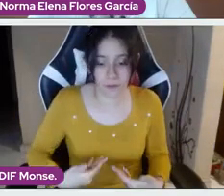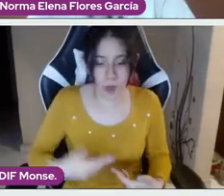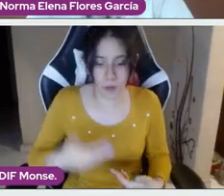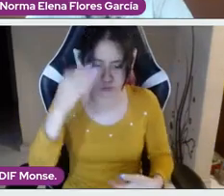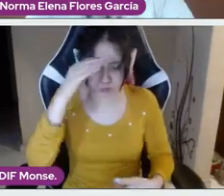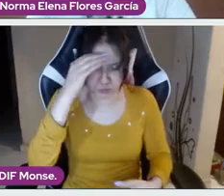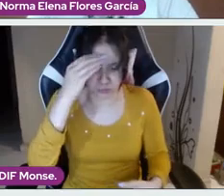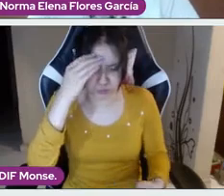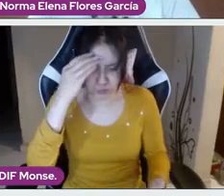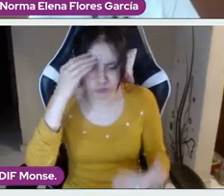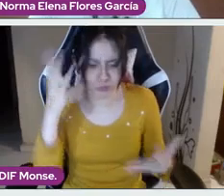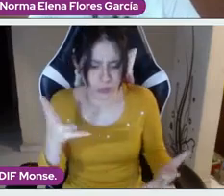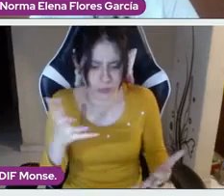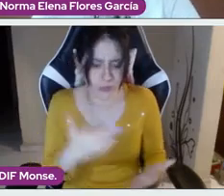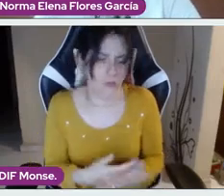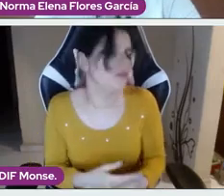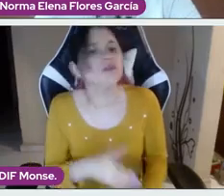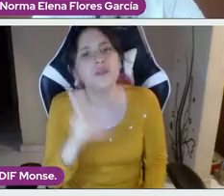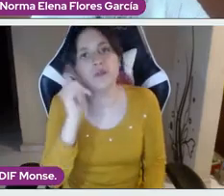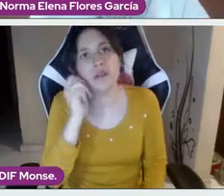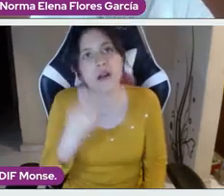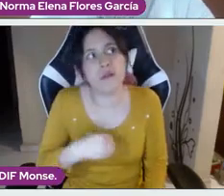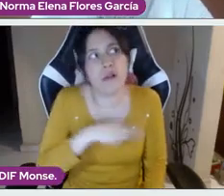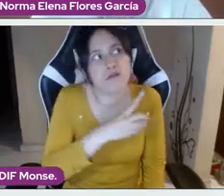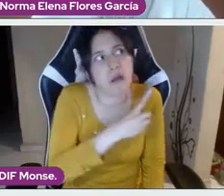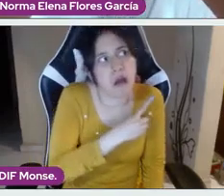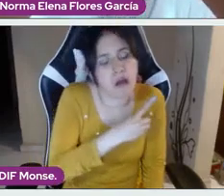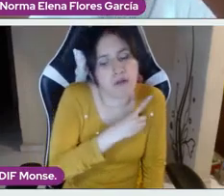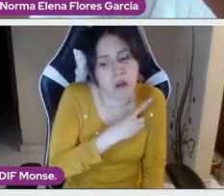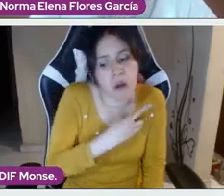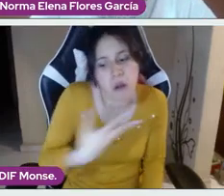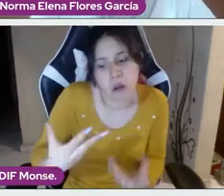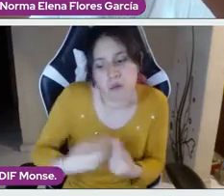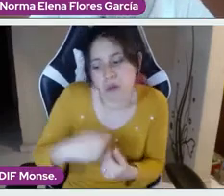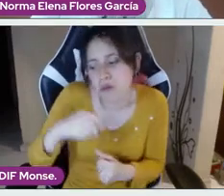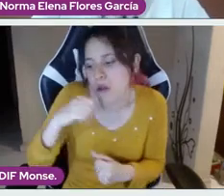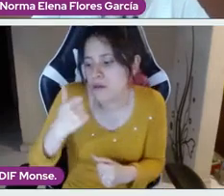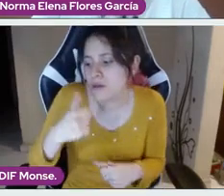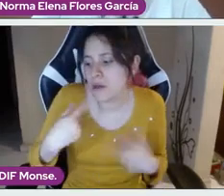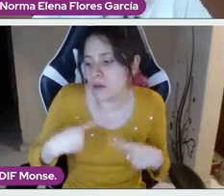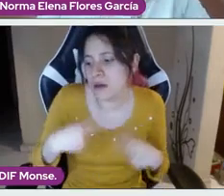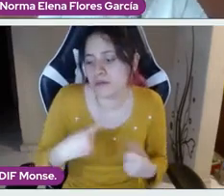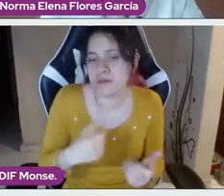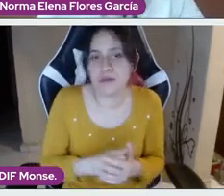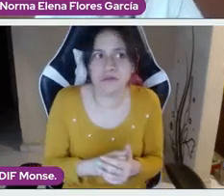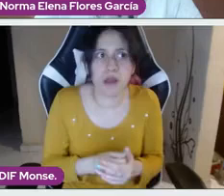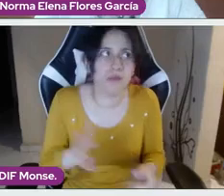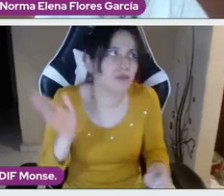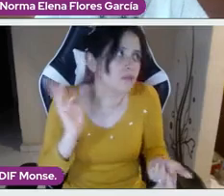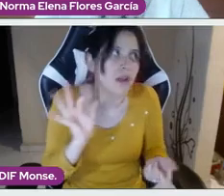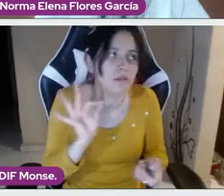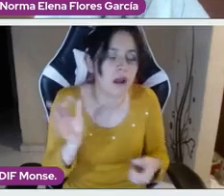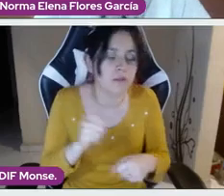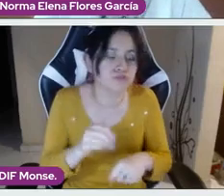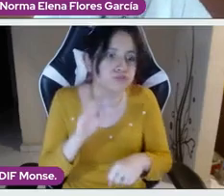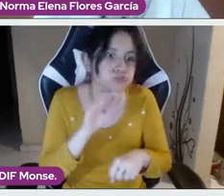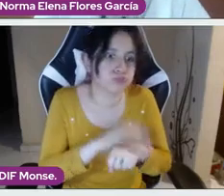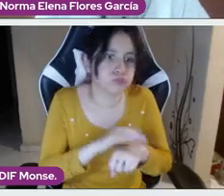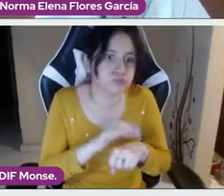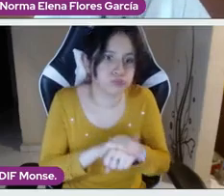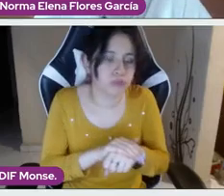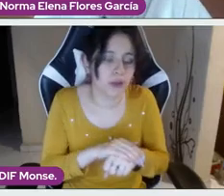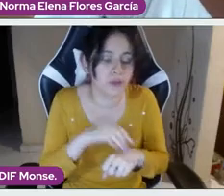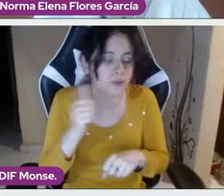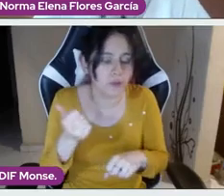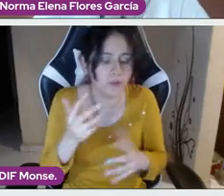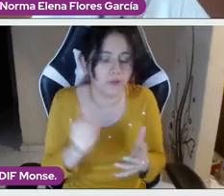si estamos solas o acompañadas o solos o acompañados, vamos a generar evidentemente